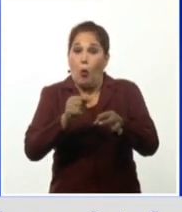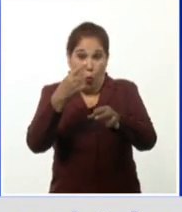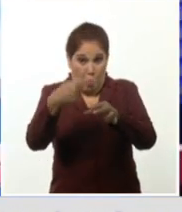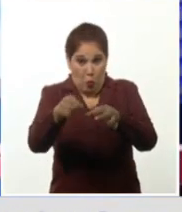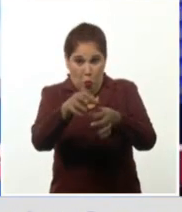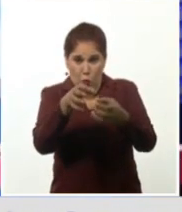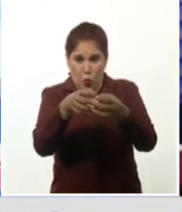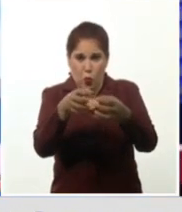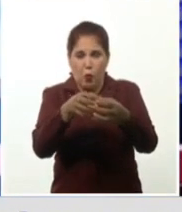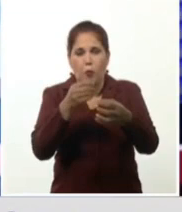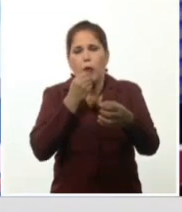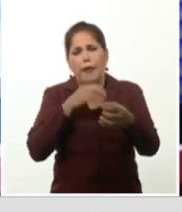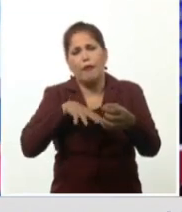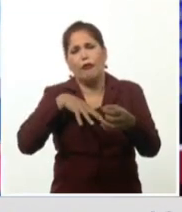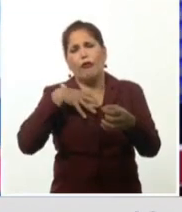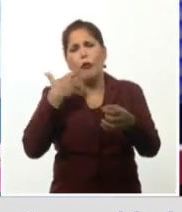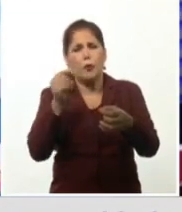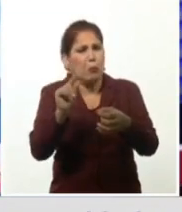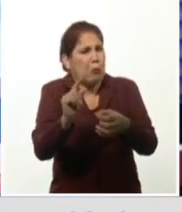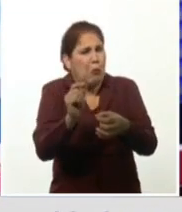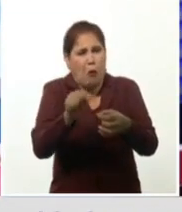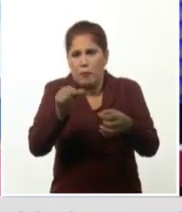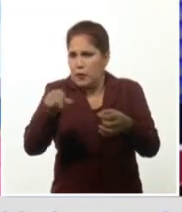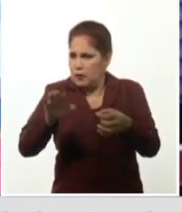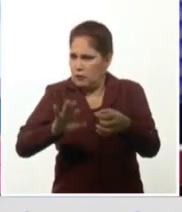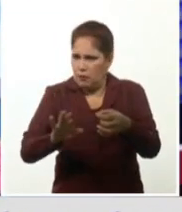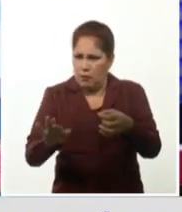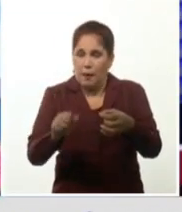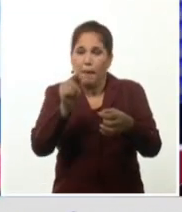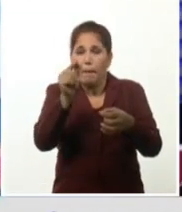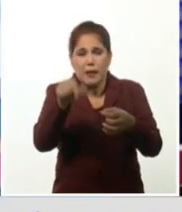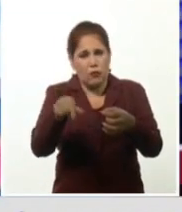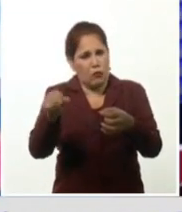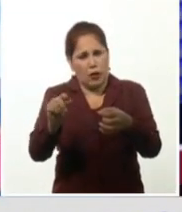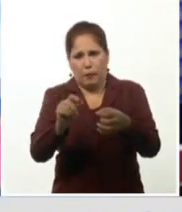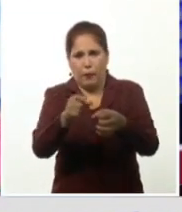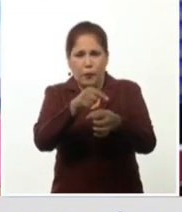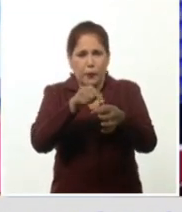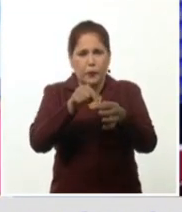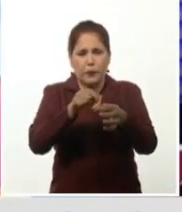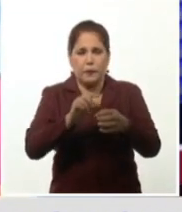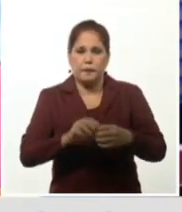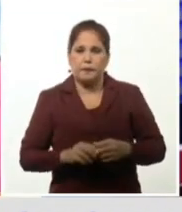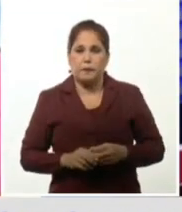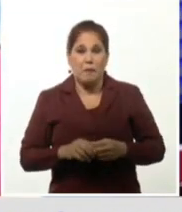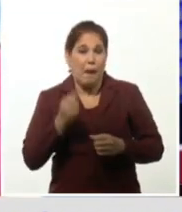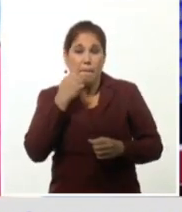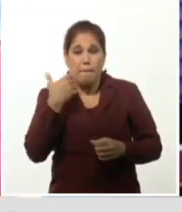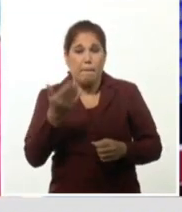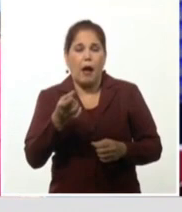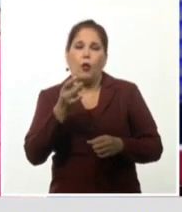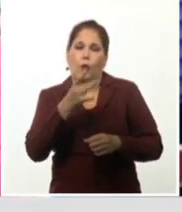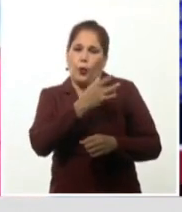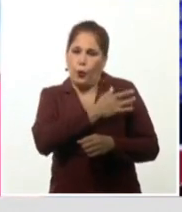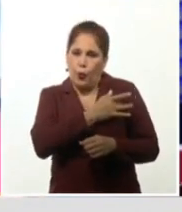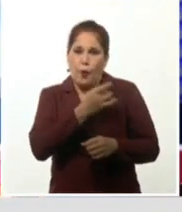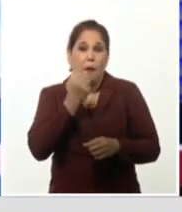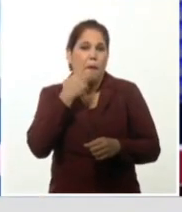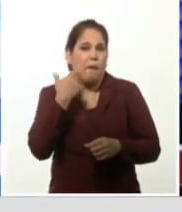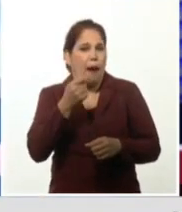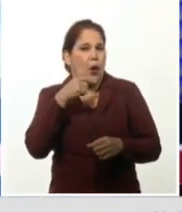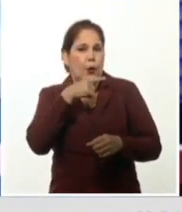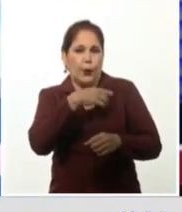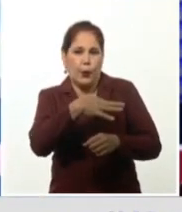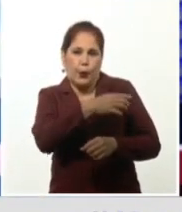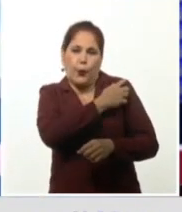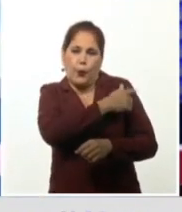vómito relacionado, pero realmente es muy poco lo que se encuentra. Ahora, yo quería, porque se hace referencia a los eventos adversos